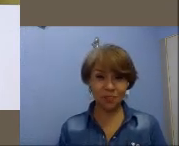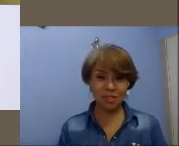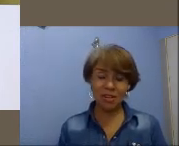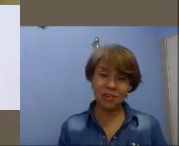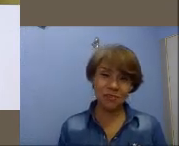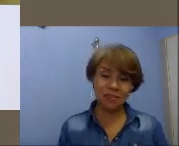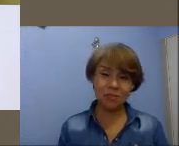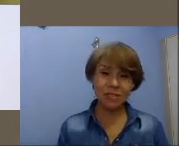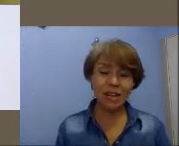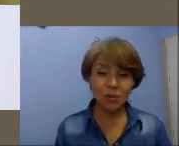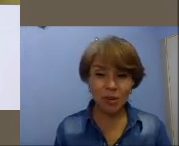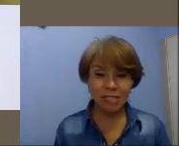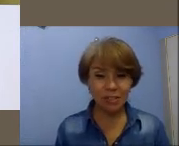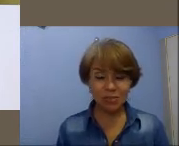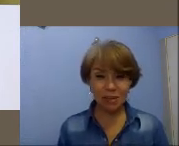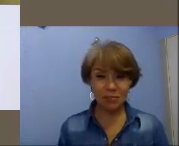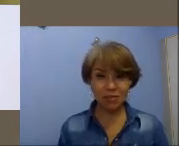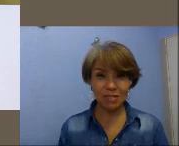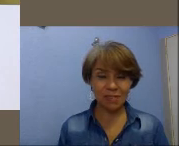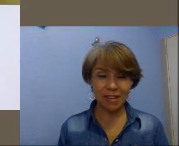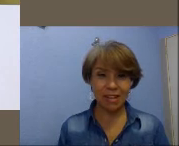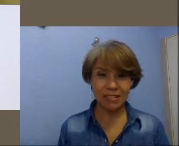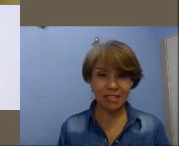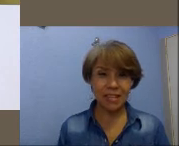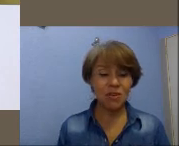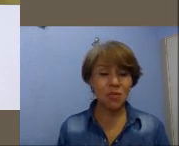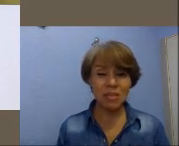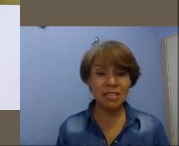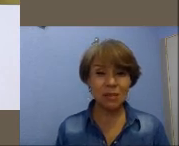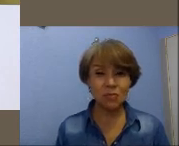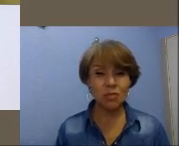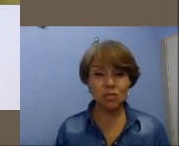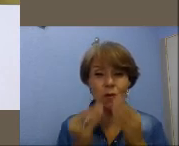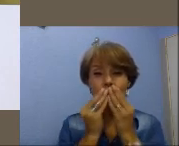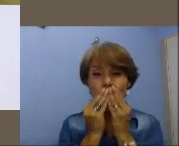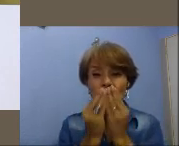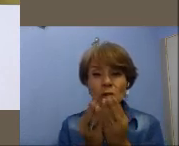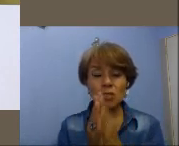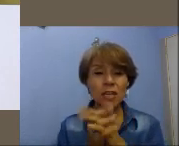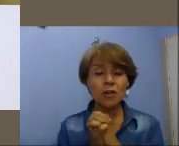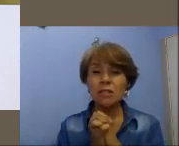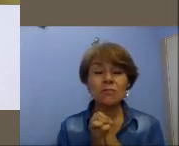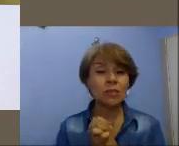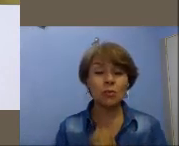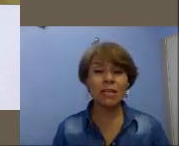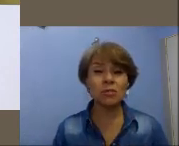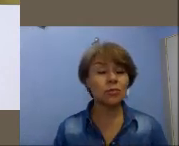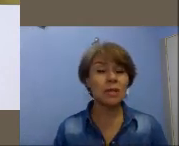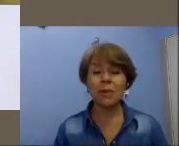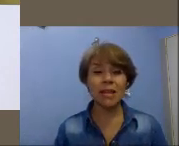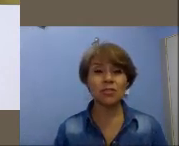bonito. Nos vemos el lunes en nuestra próxima clase. Cuídense mucho, los quiero, les